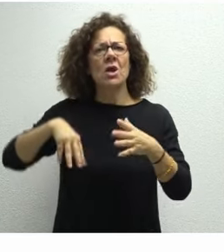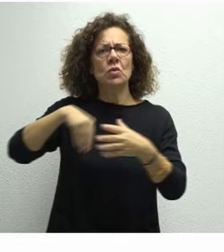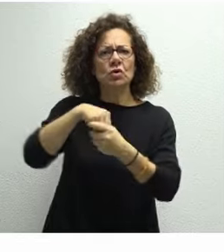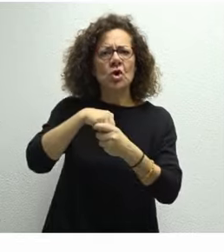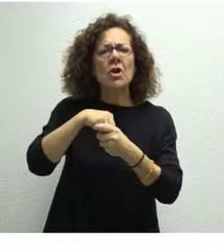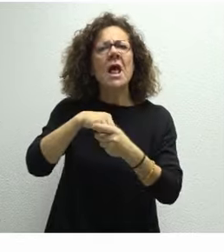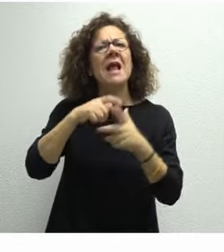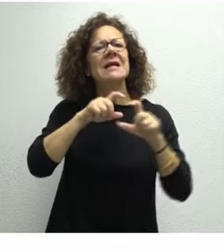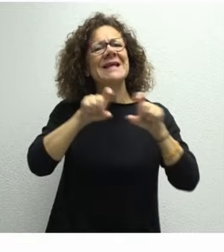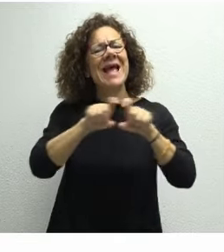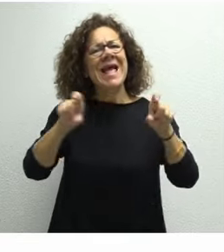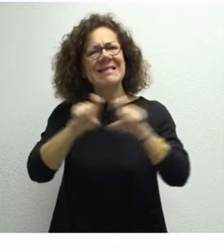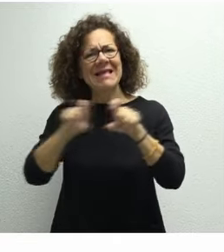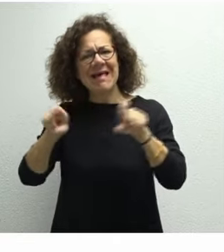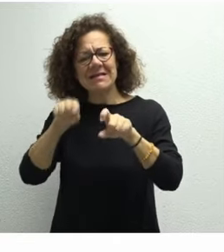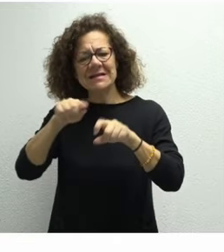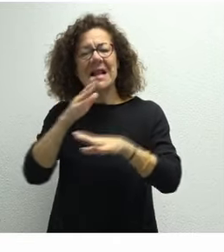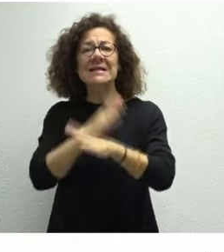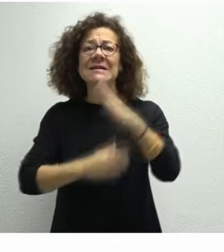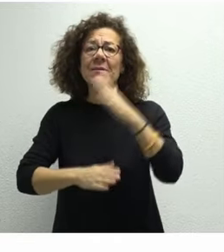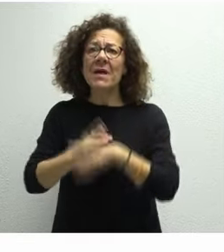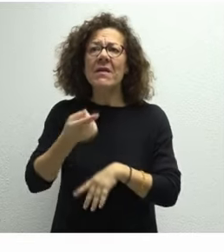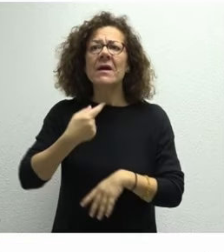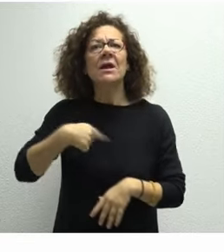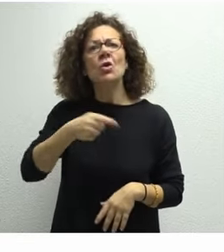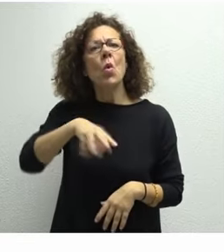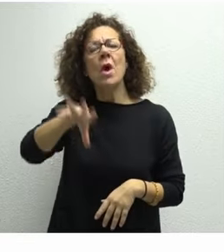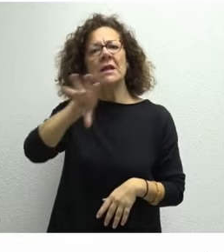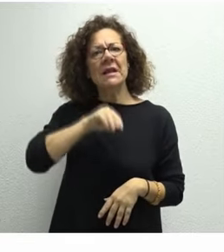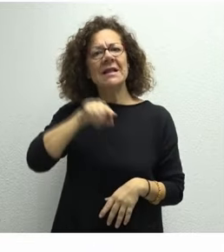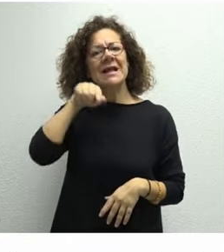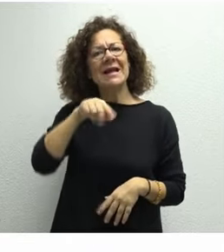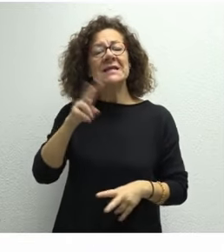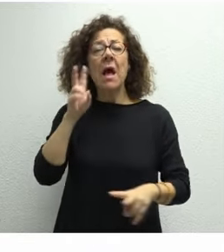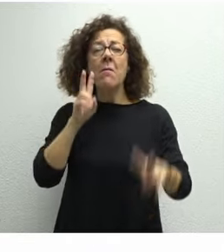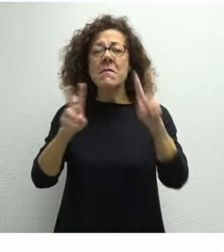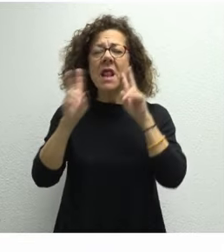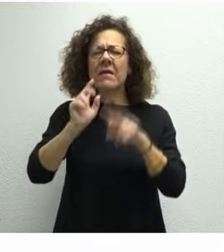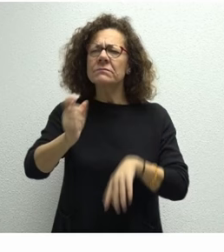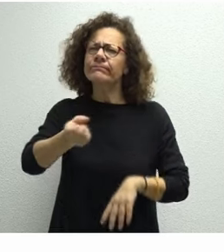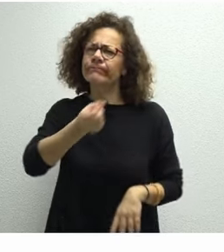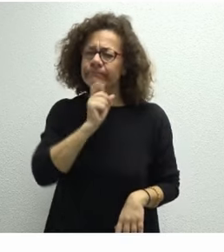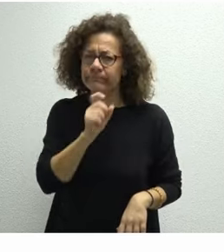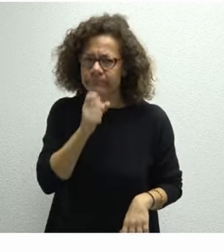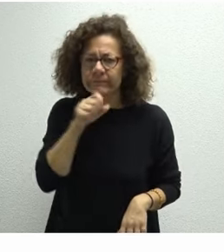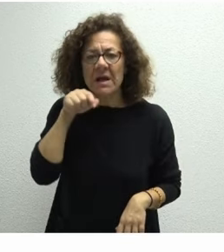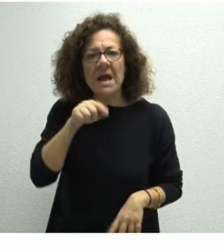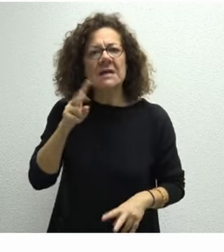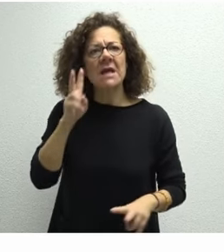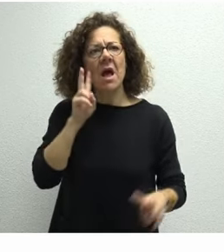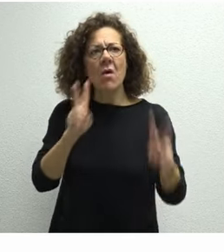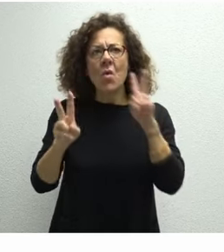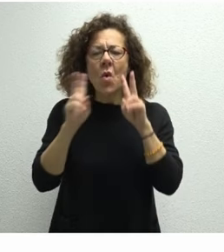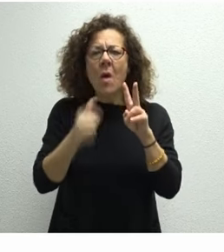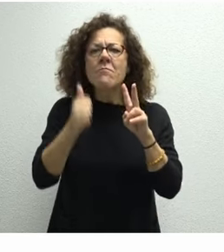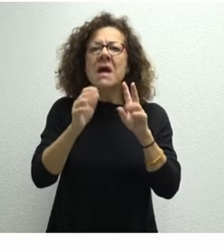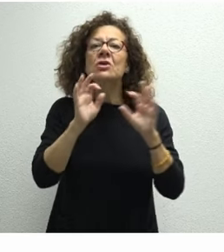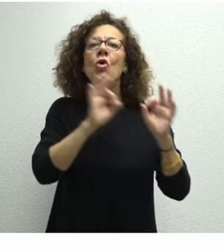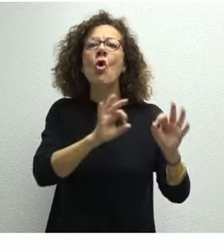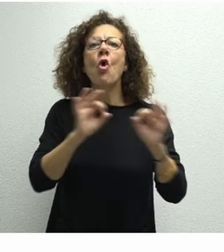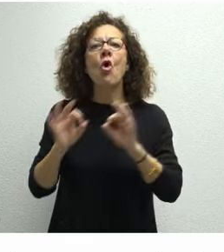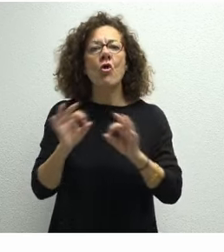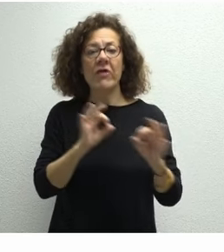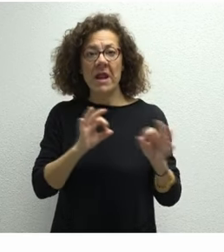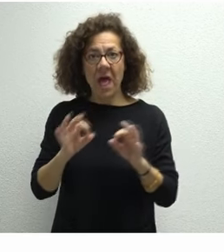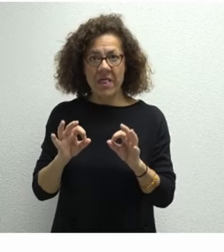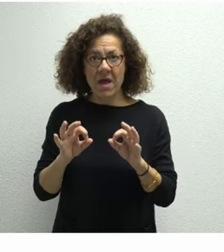discapacidad intelectual y del desarrollo para no comprender que esa mirada compleja esa mirada mucho más coordinada